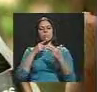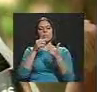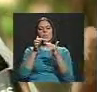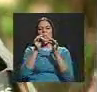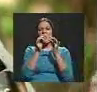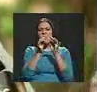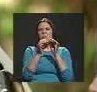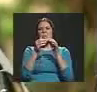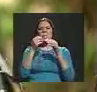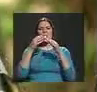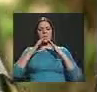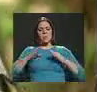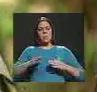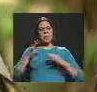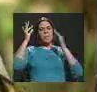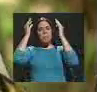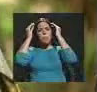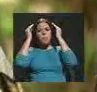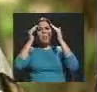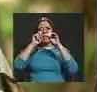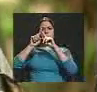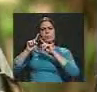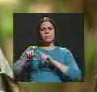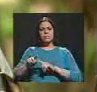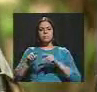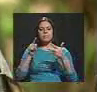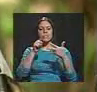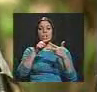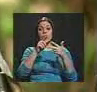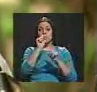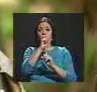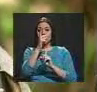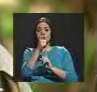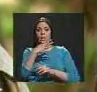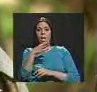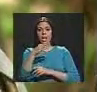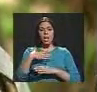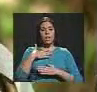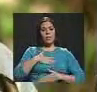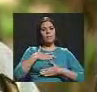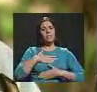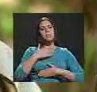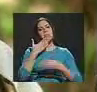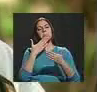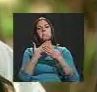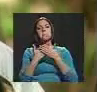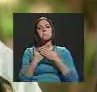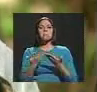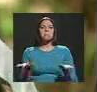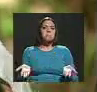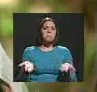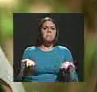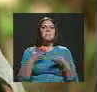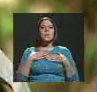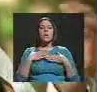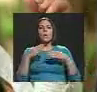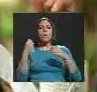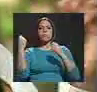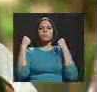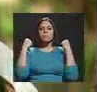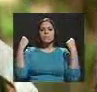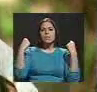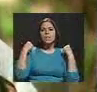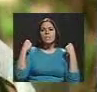cuerpo su pelo etcétera en el área social y recreación buen con ejercicios